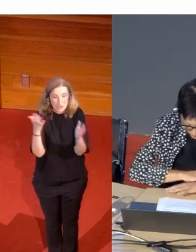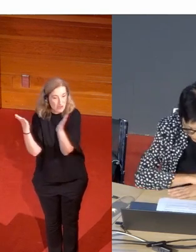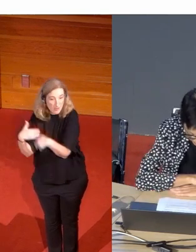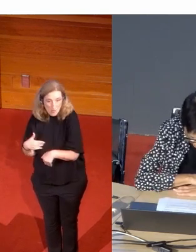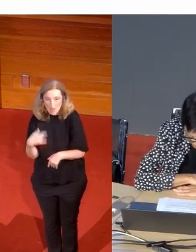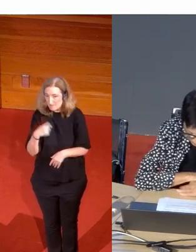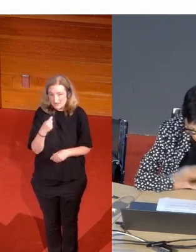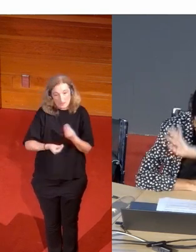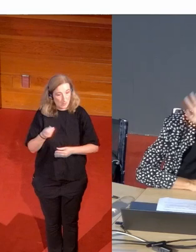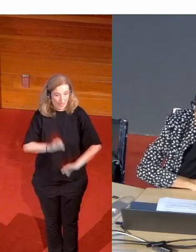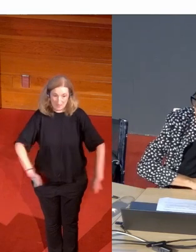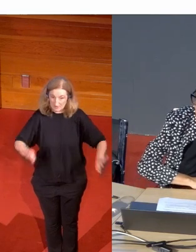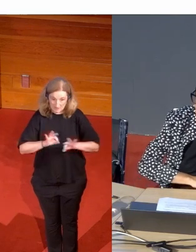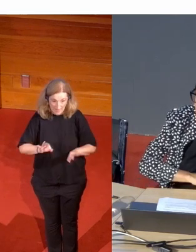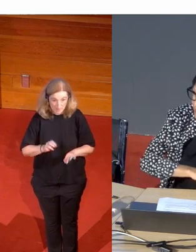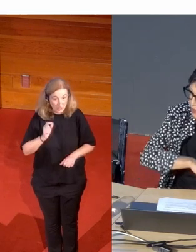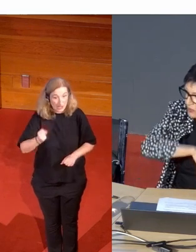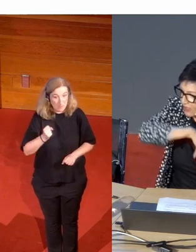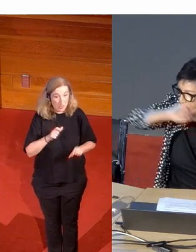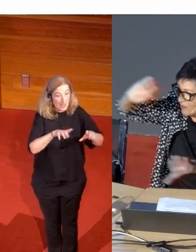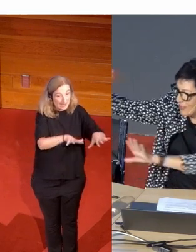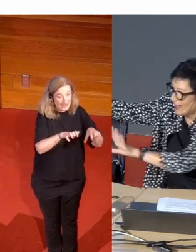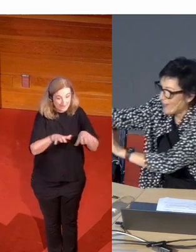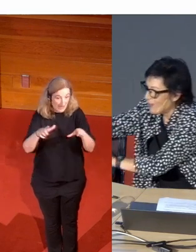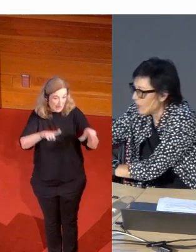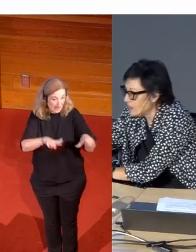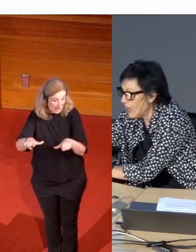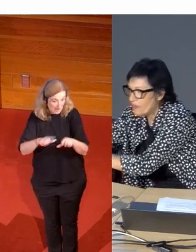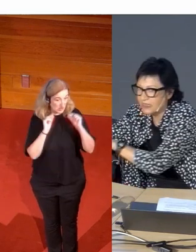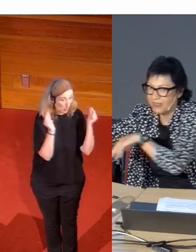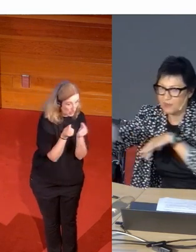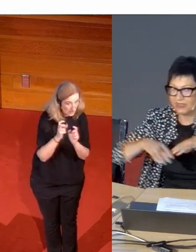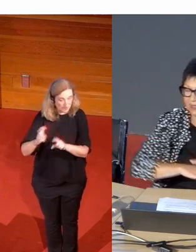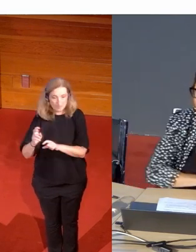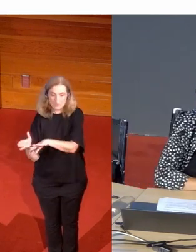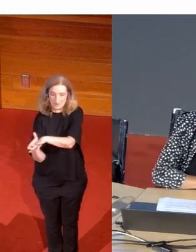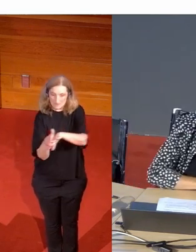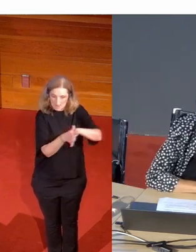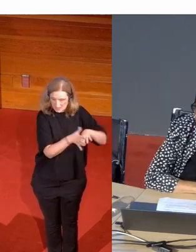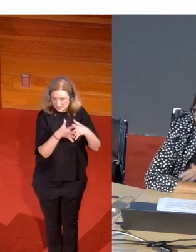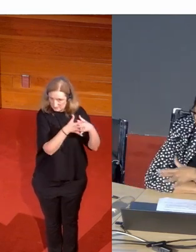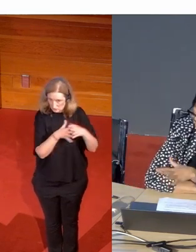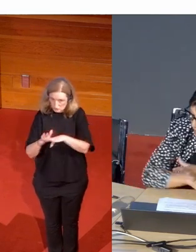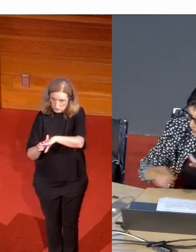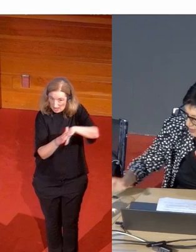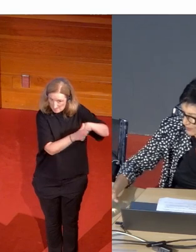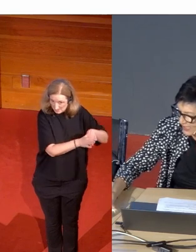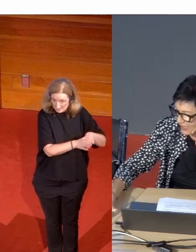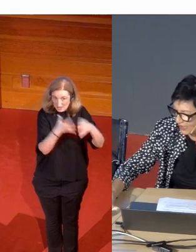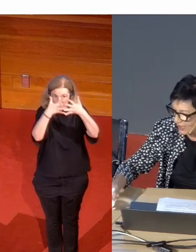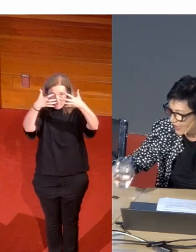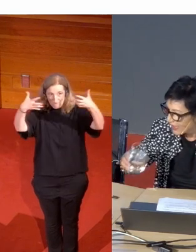muy muy poquito dejamos Estados Unidos y vamos con la otra parte de la de la parte contratante que es el